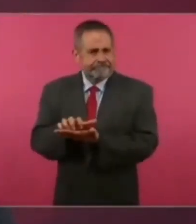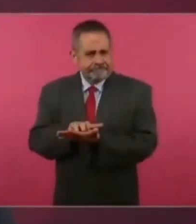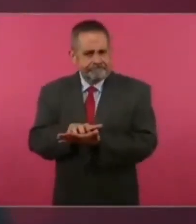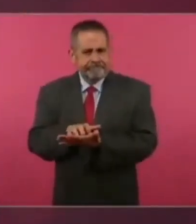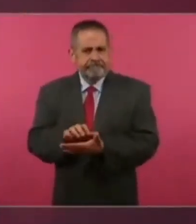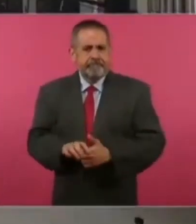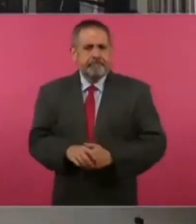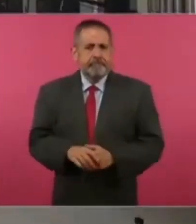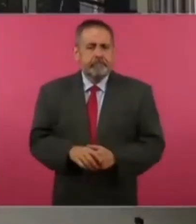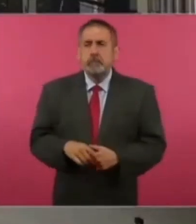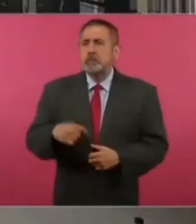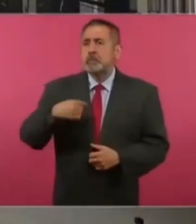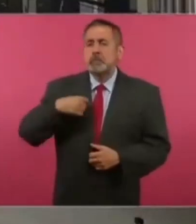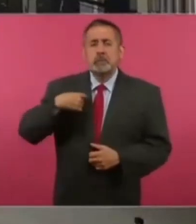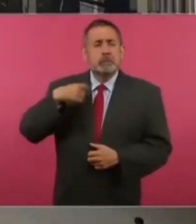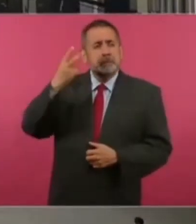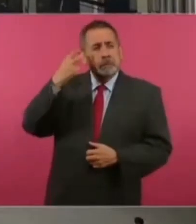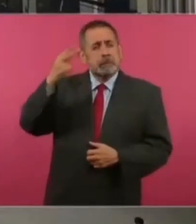Yo he salido